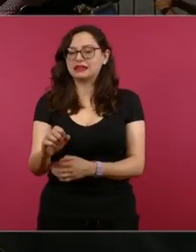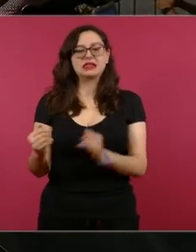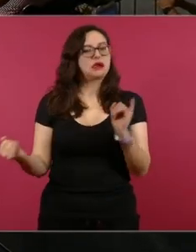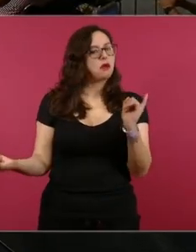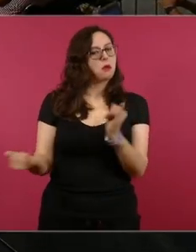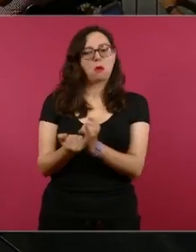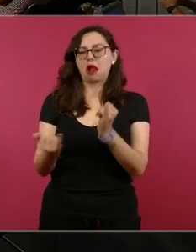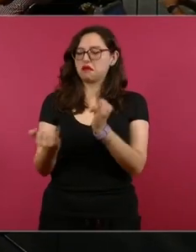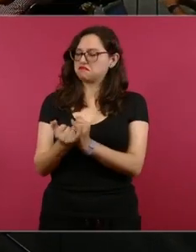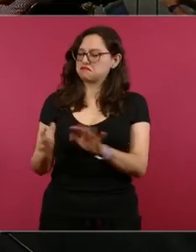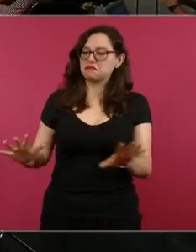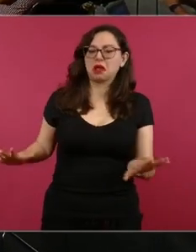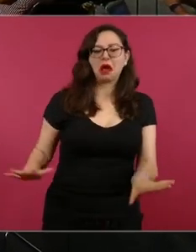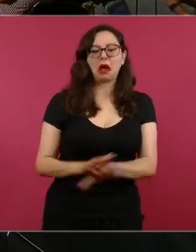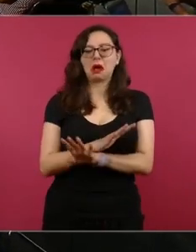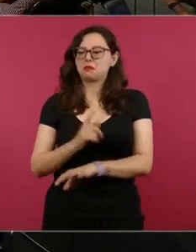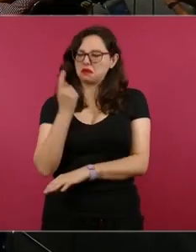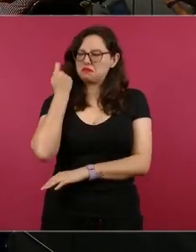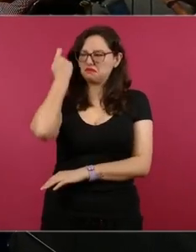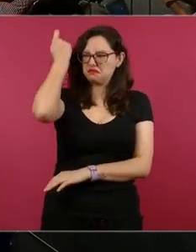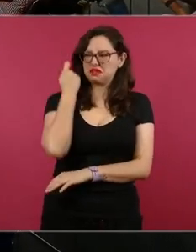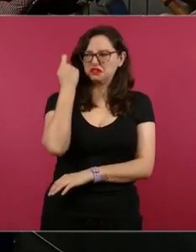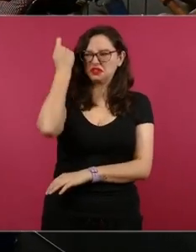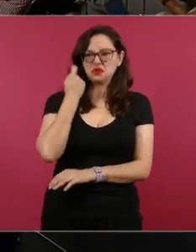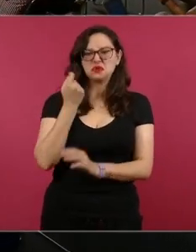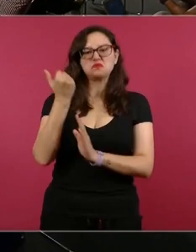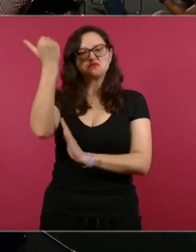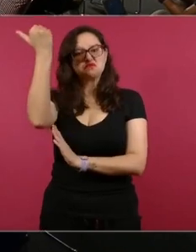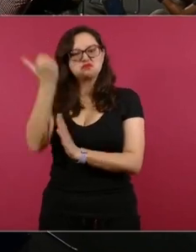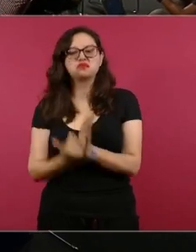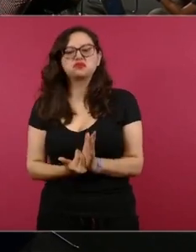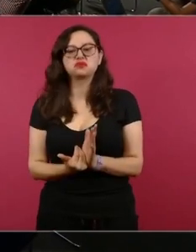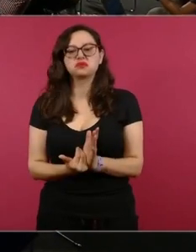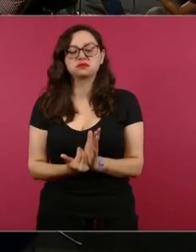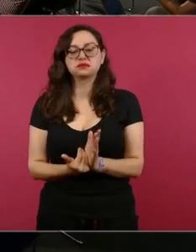Fueron dos reformas constitucionales.